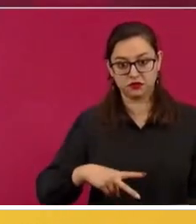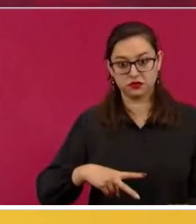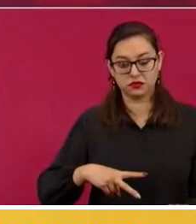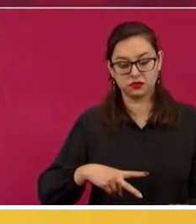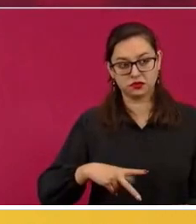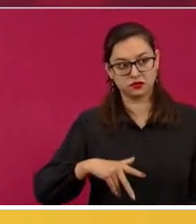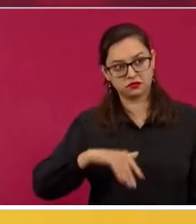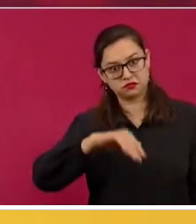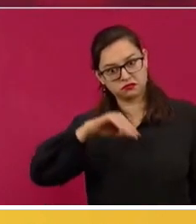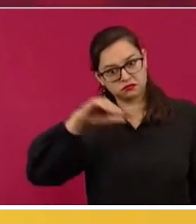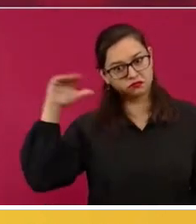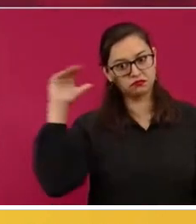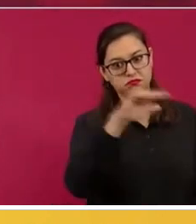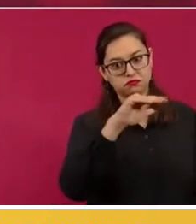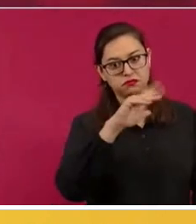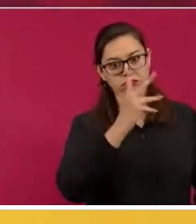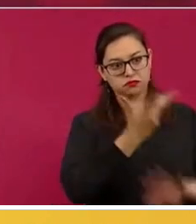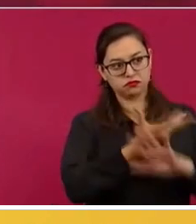injerencista,